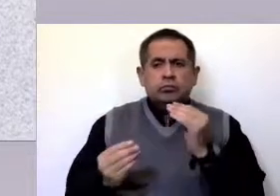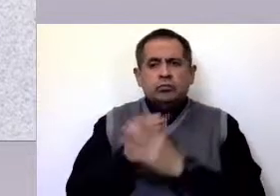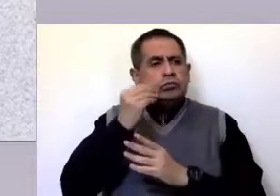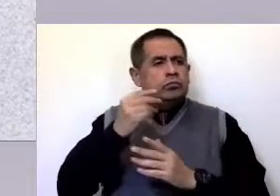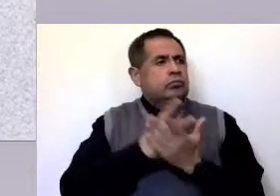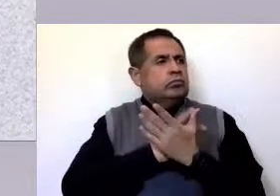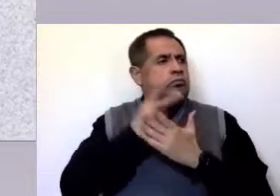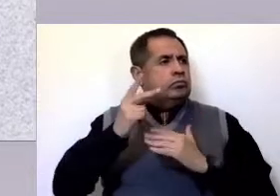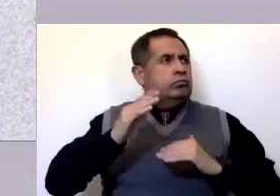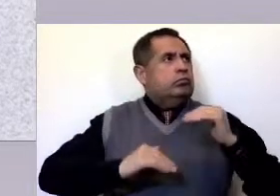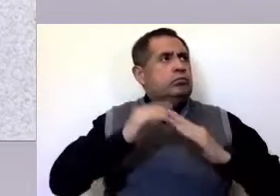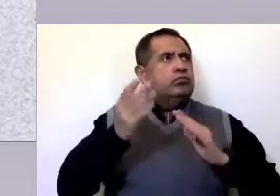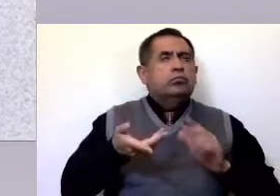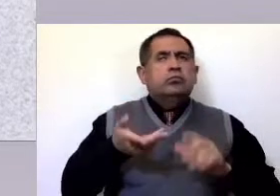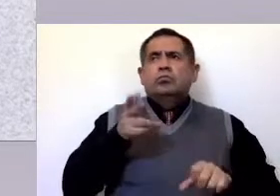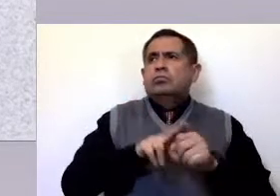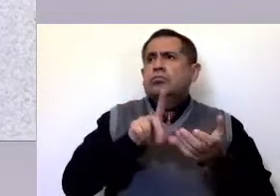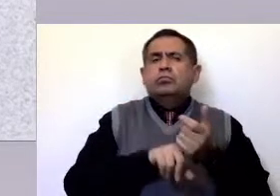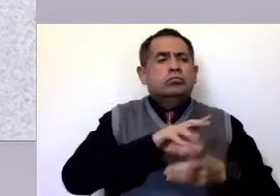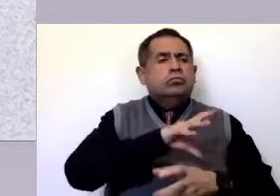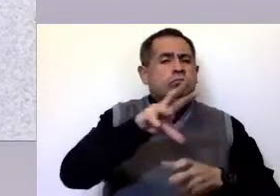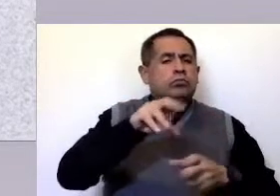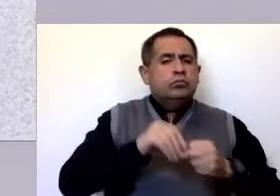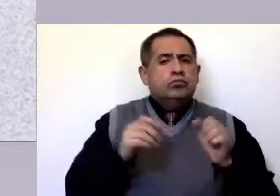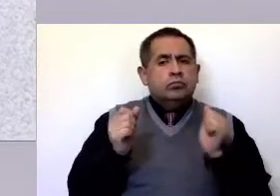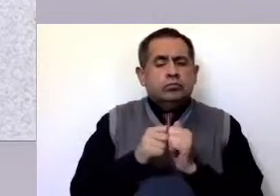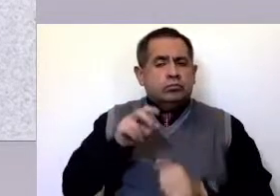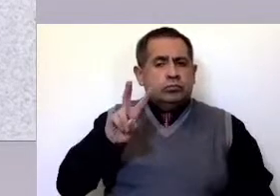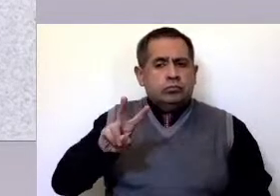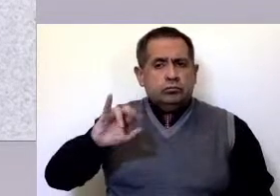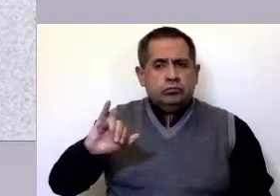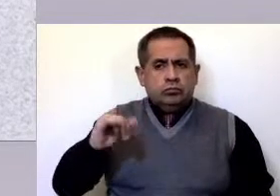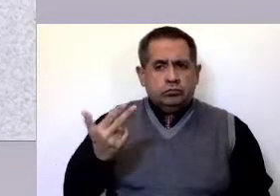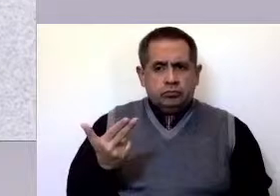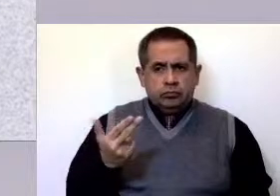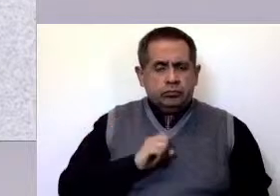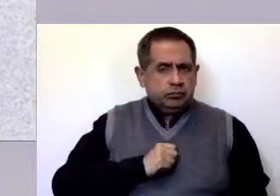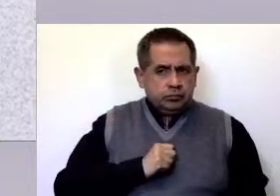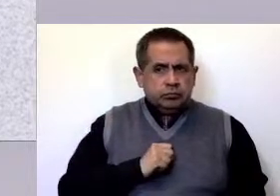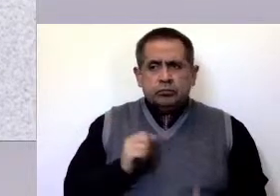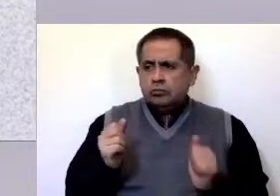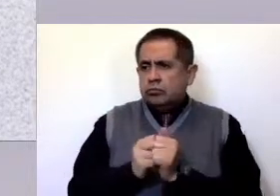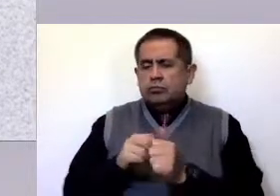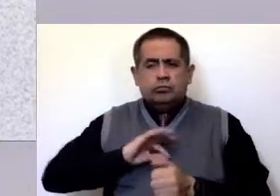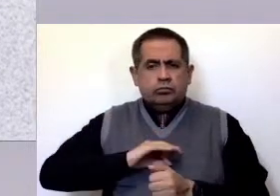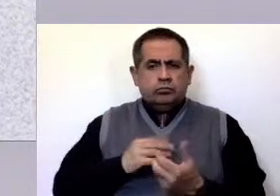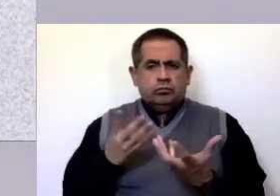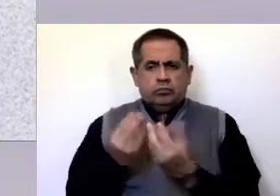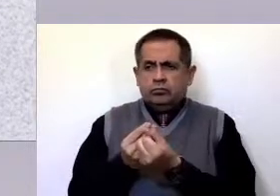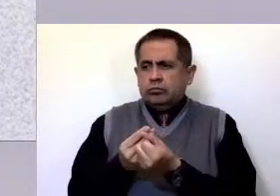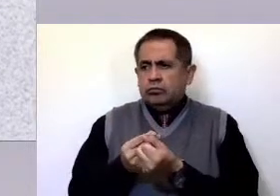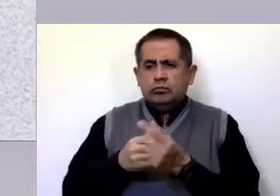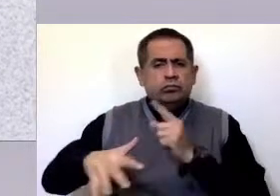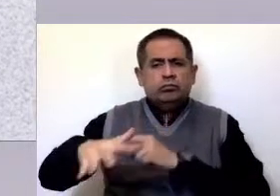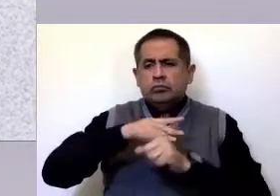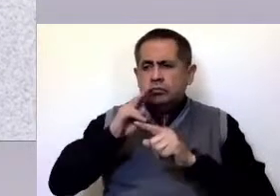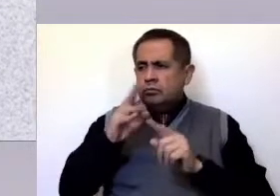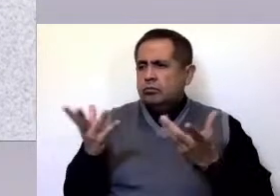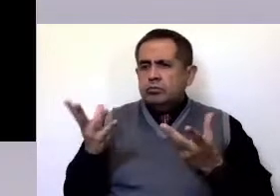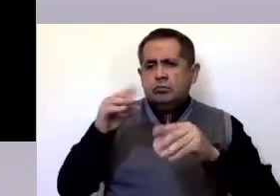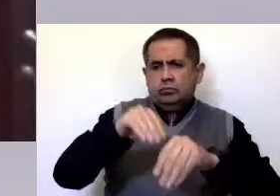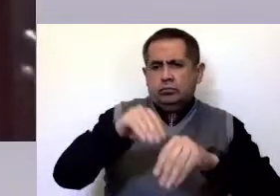con vih/sida y la co infección de enfermedades de transmisión aérea conocida como el pabellón